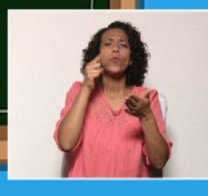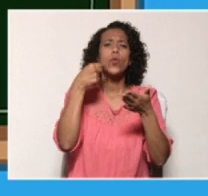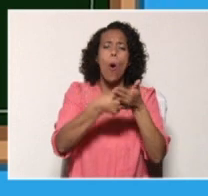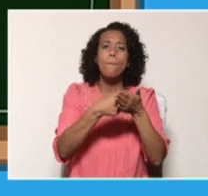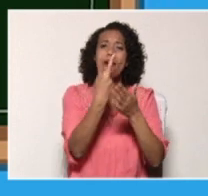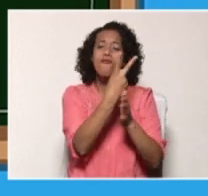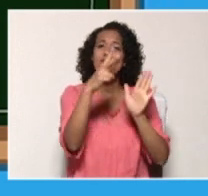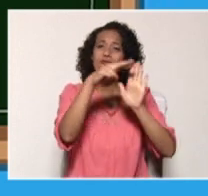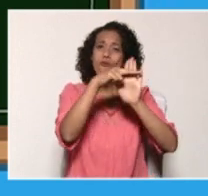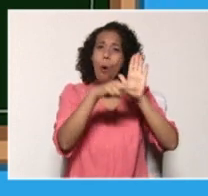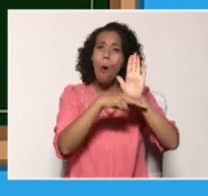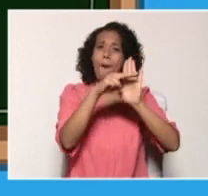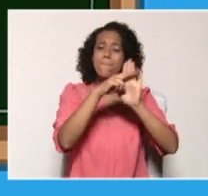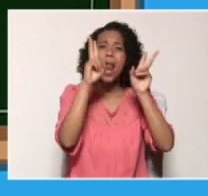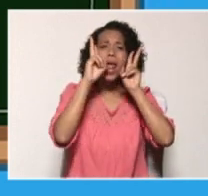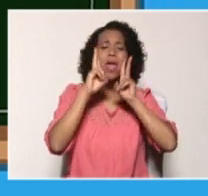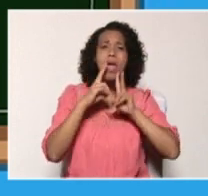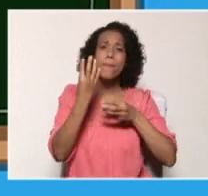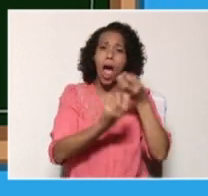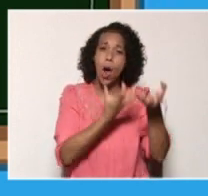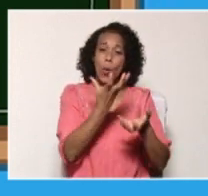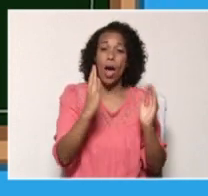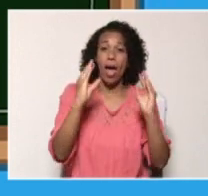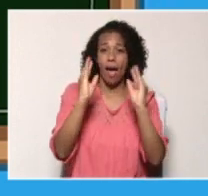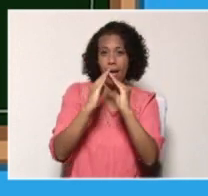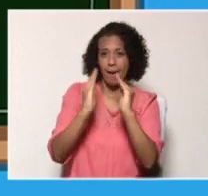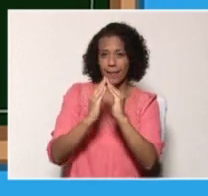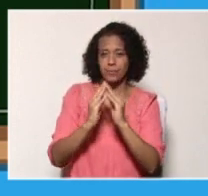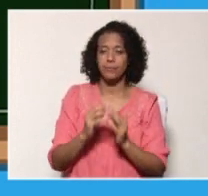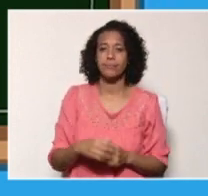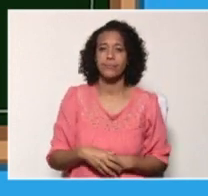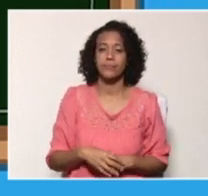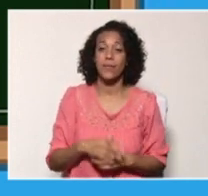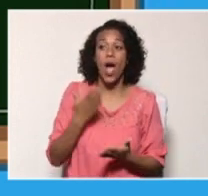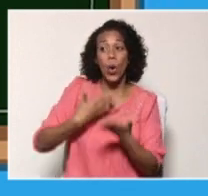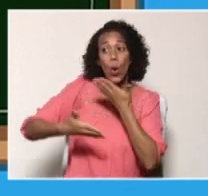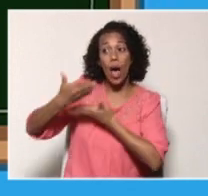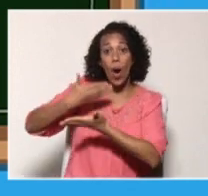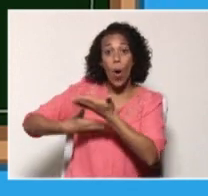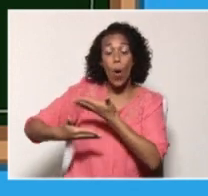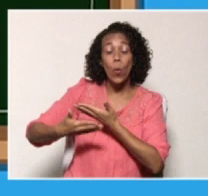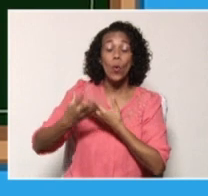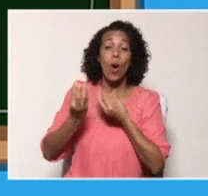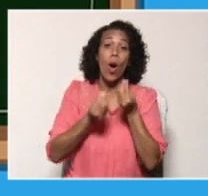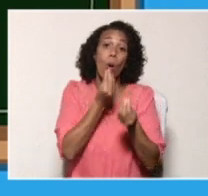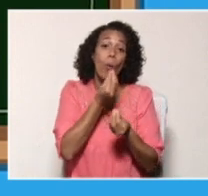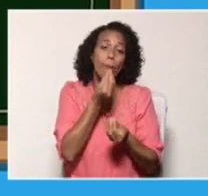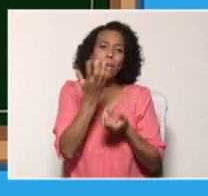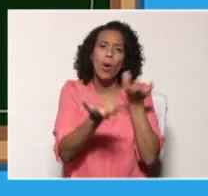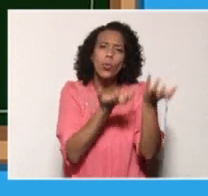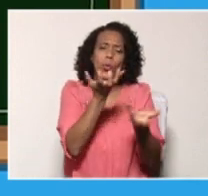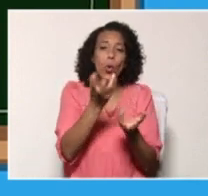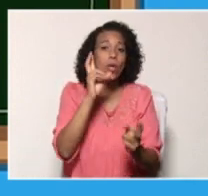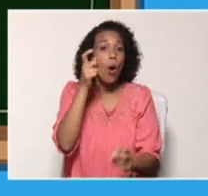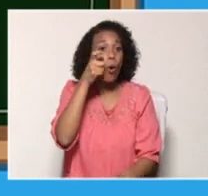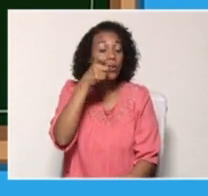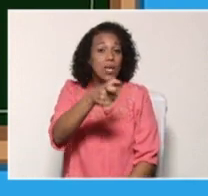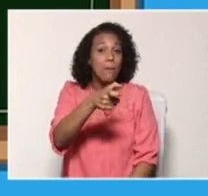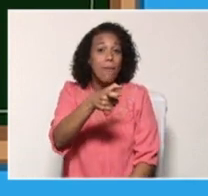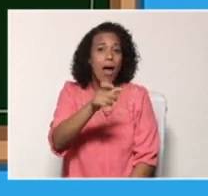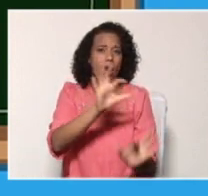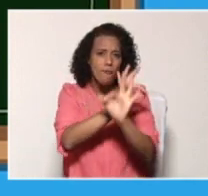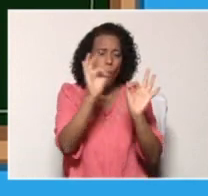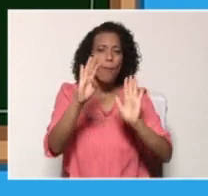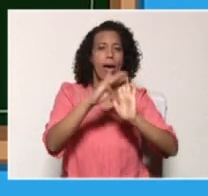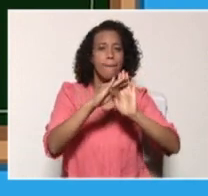medidas higiénicas para elaborar los alimentos en el hogar. Colabora en su preparación observando